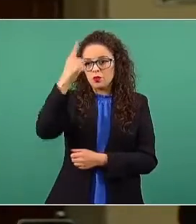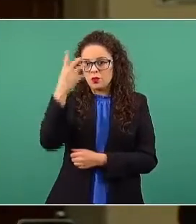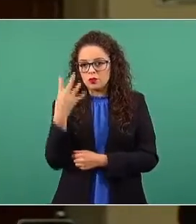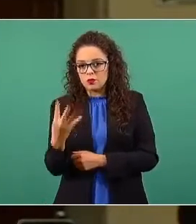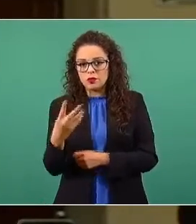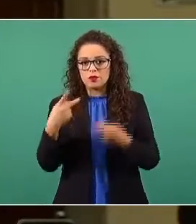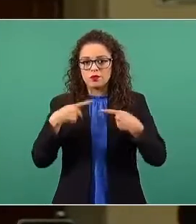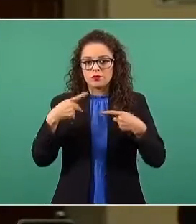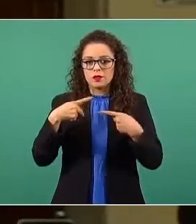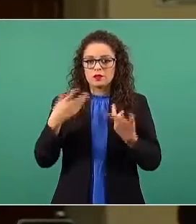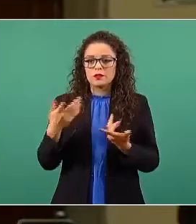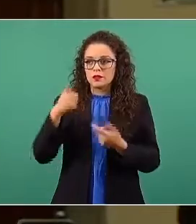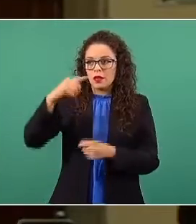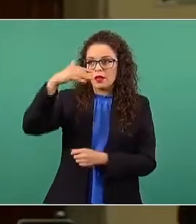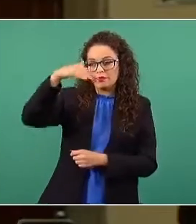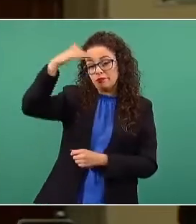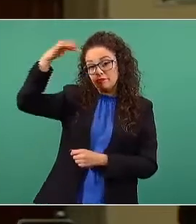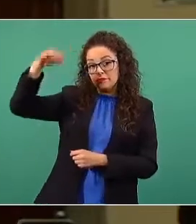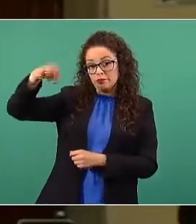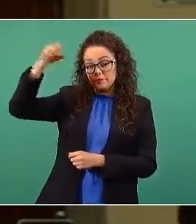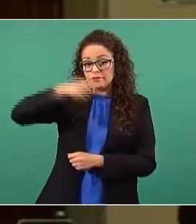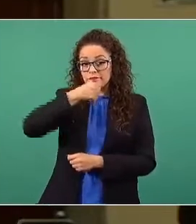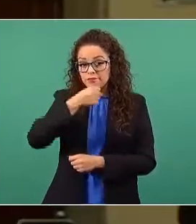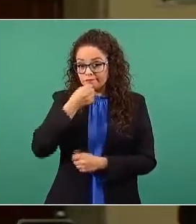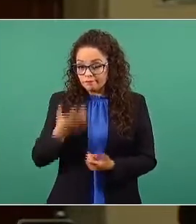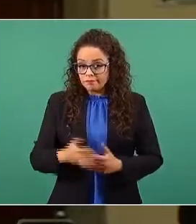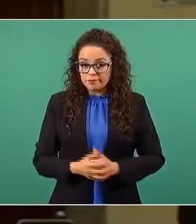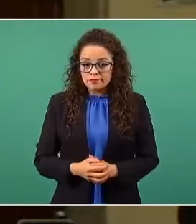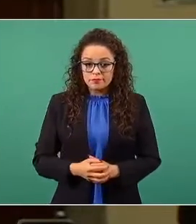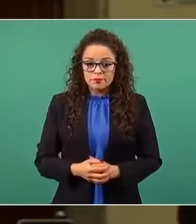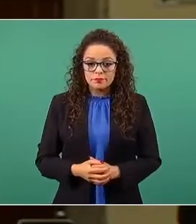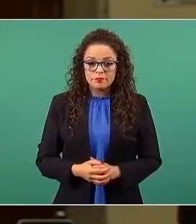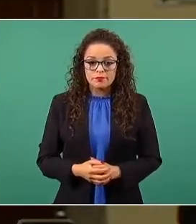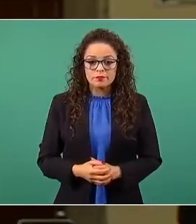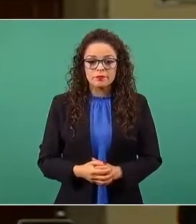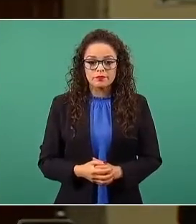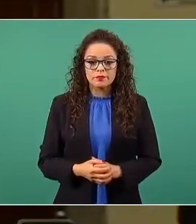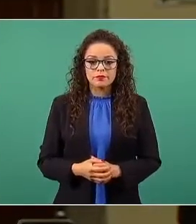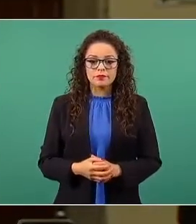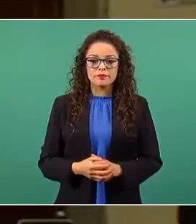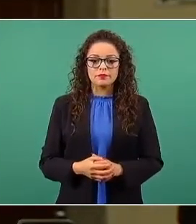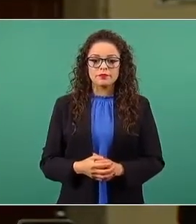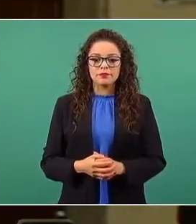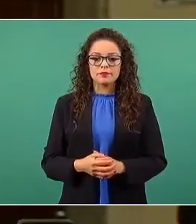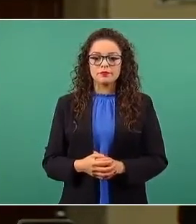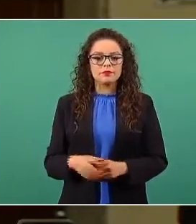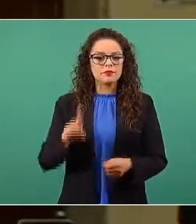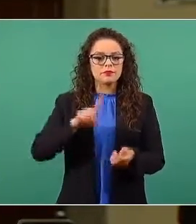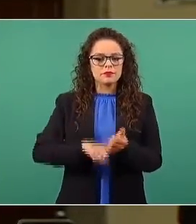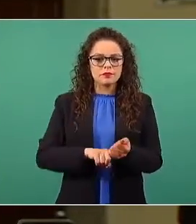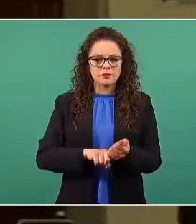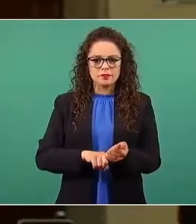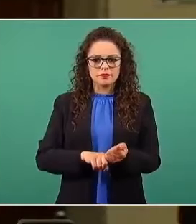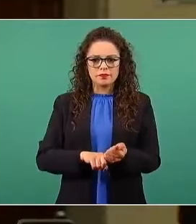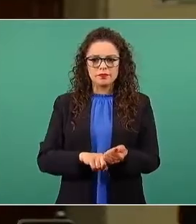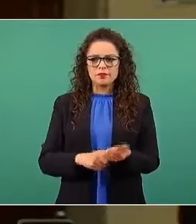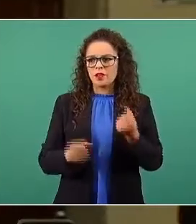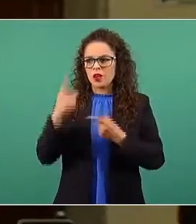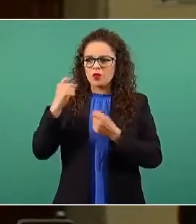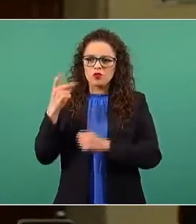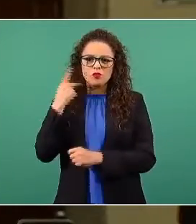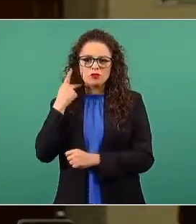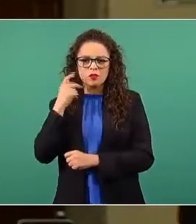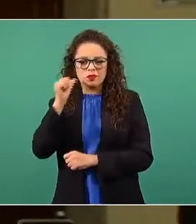población adulta. Al parecer esta situación pues les quitó el tema, ¿no? A los medios amarillistas y a algunos